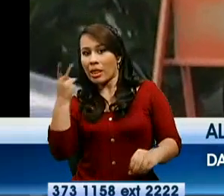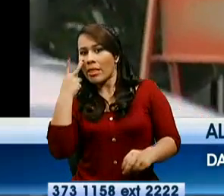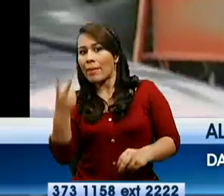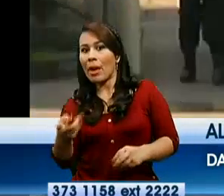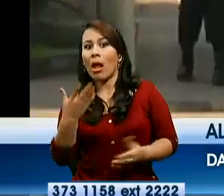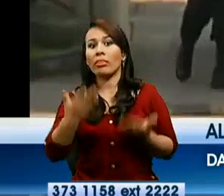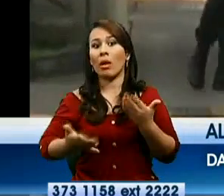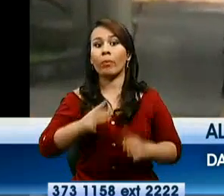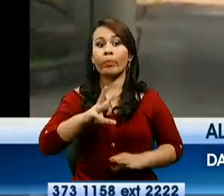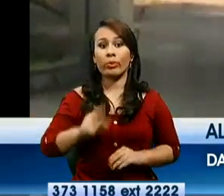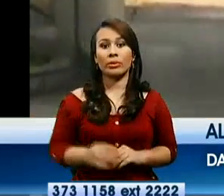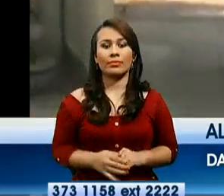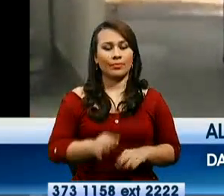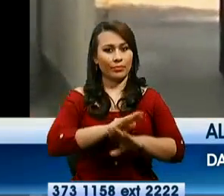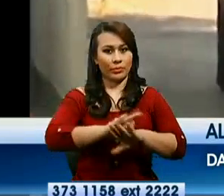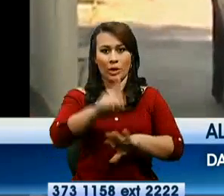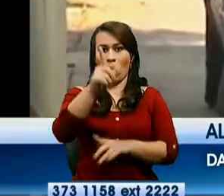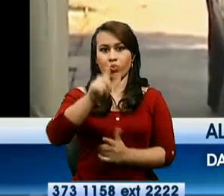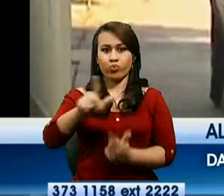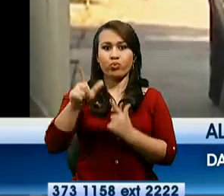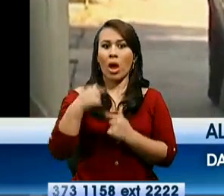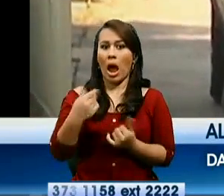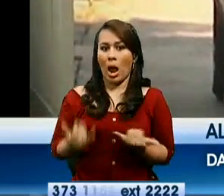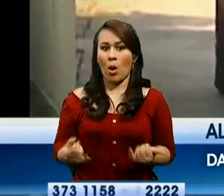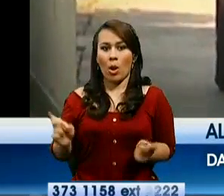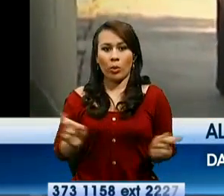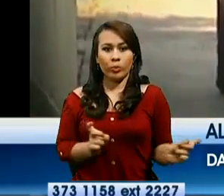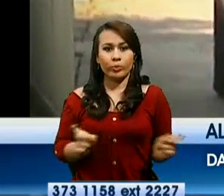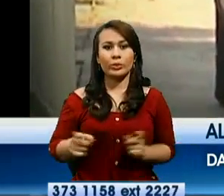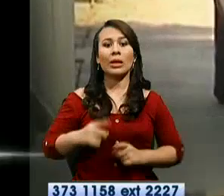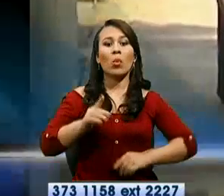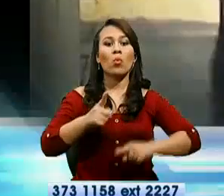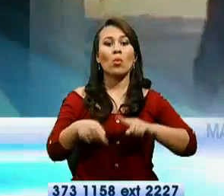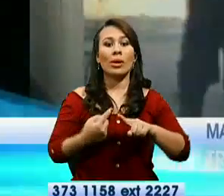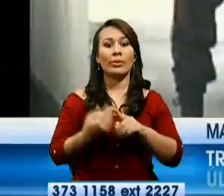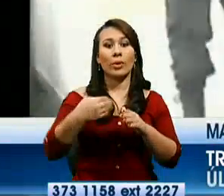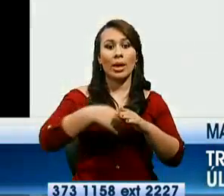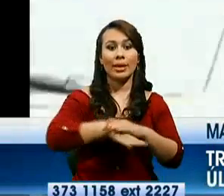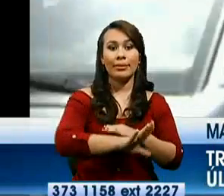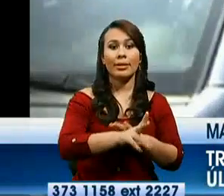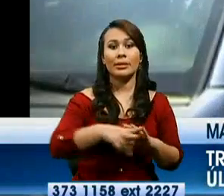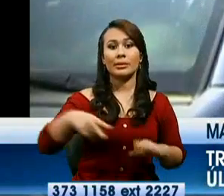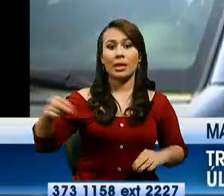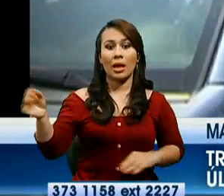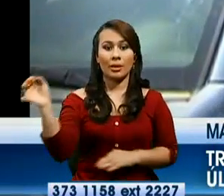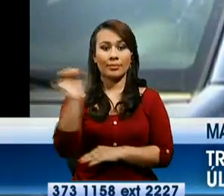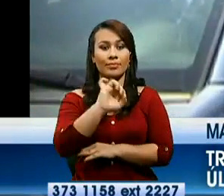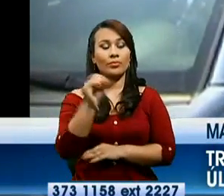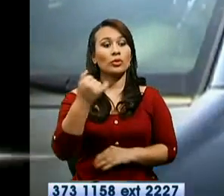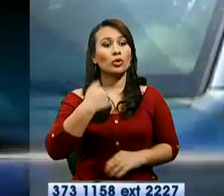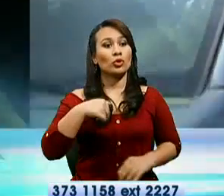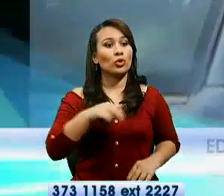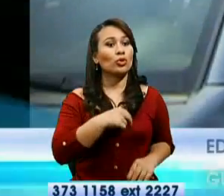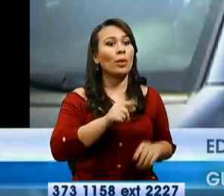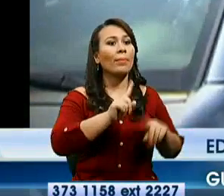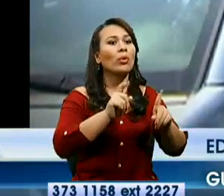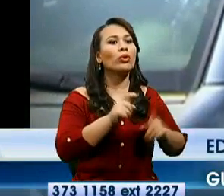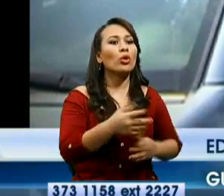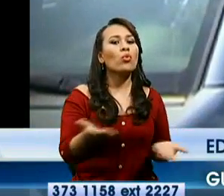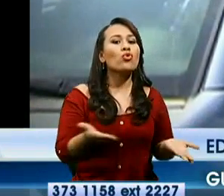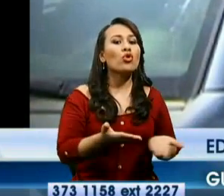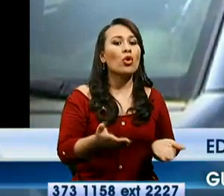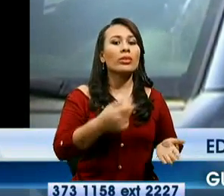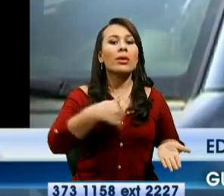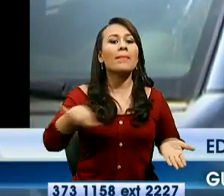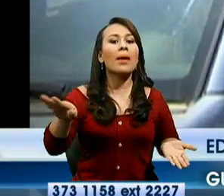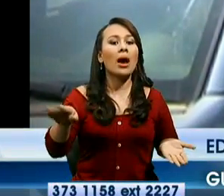indican que están tomando todas las medidas de precaución para el ingreso y salida de vehículos. Se le pregunta la dirección del domicilio,